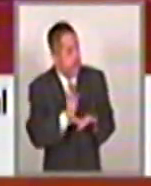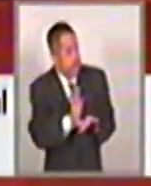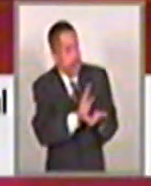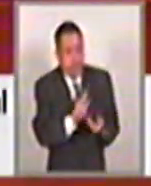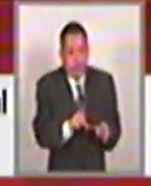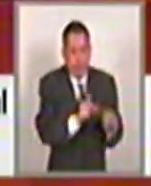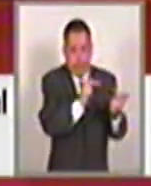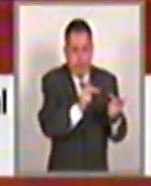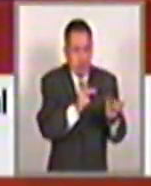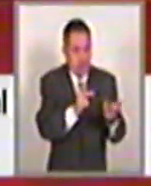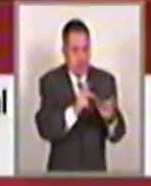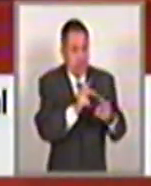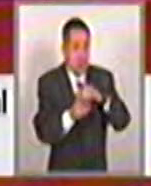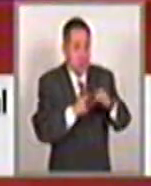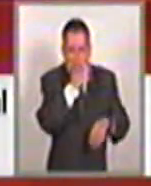propaganda.